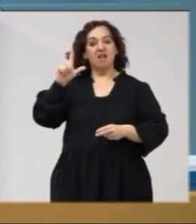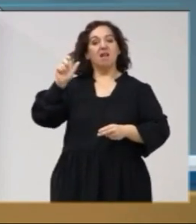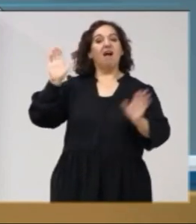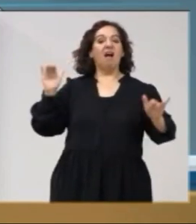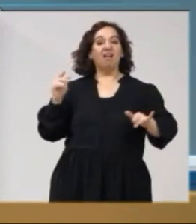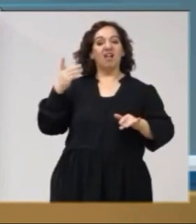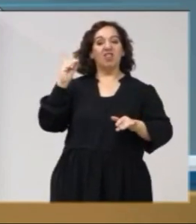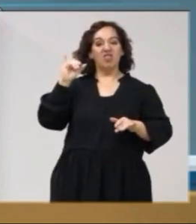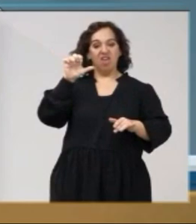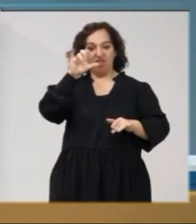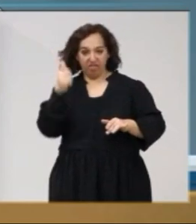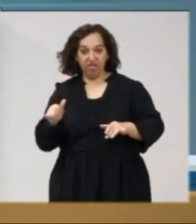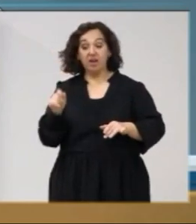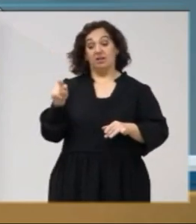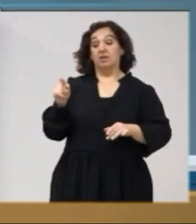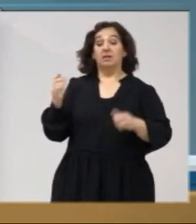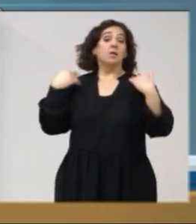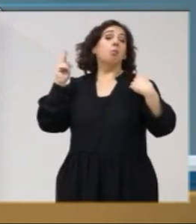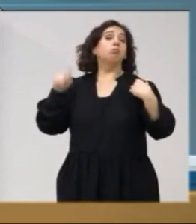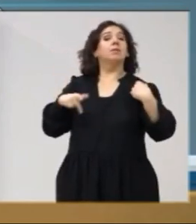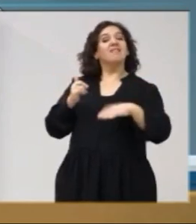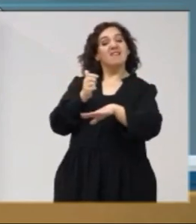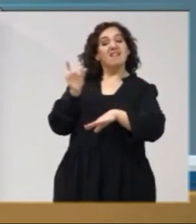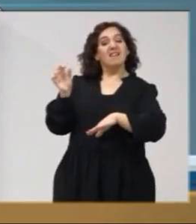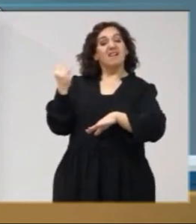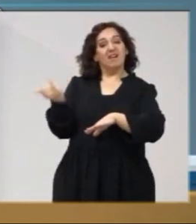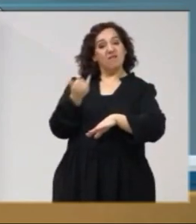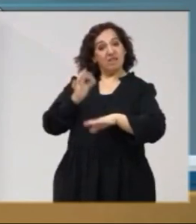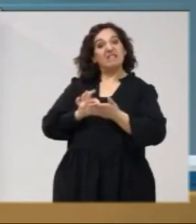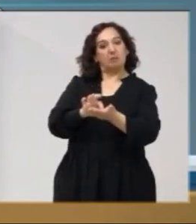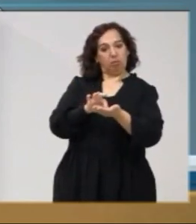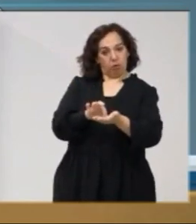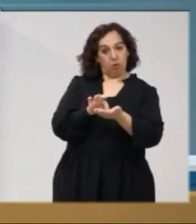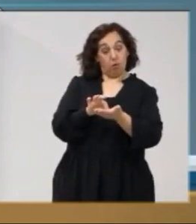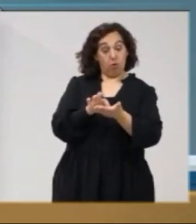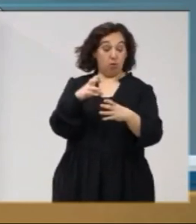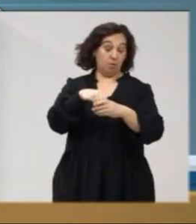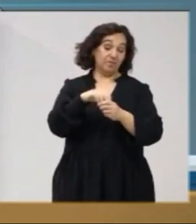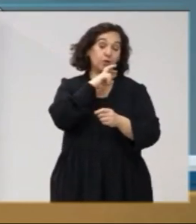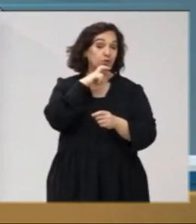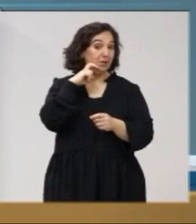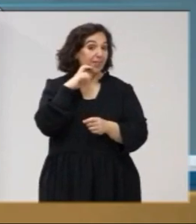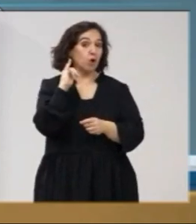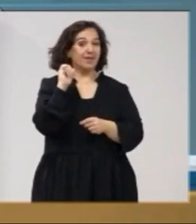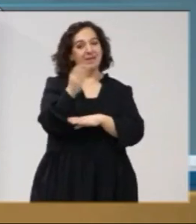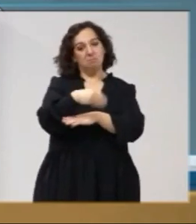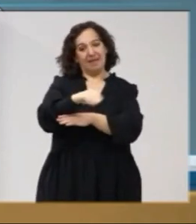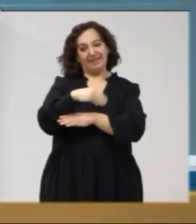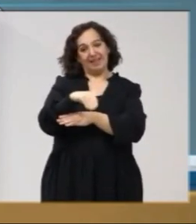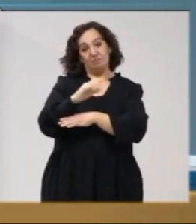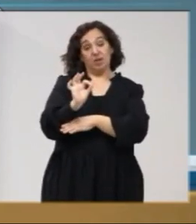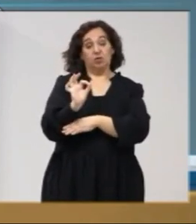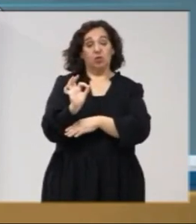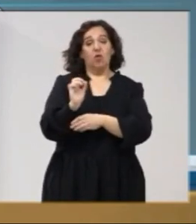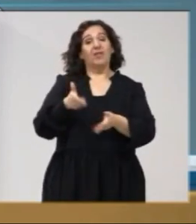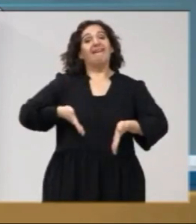Díez, que era el jefe del servicio de conservación y mantenimiento de